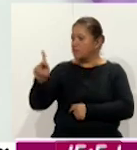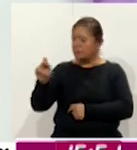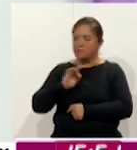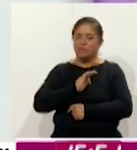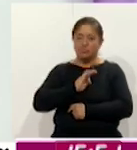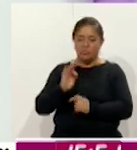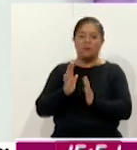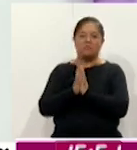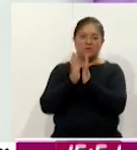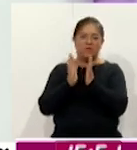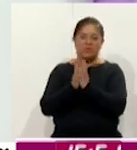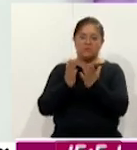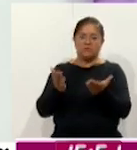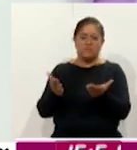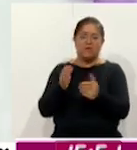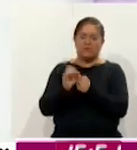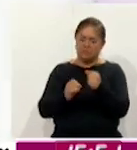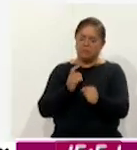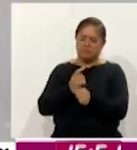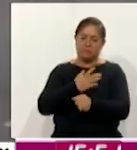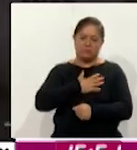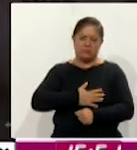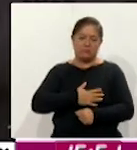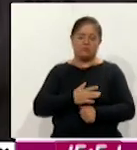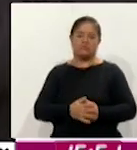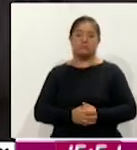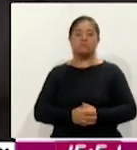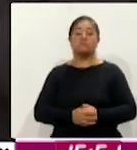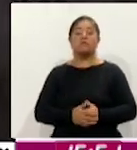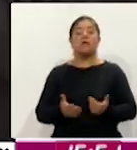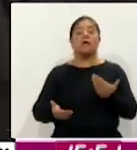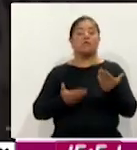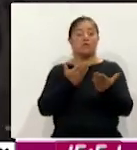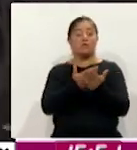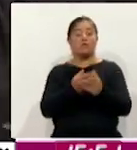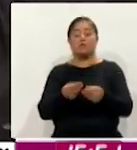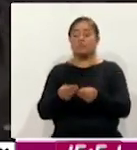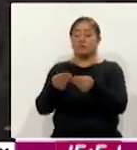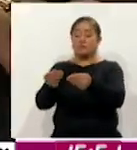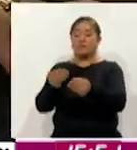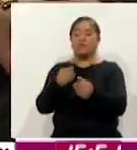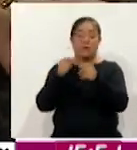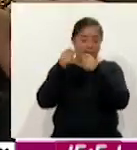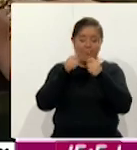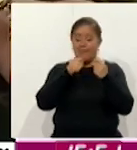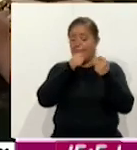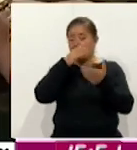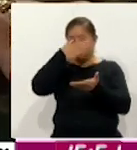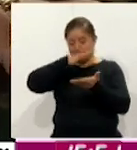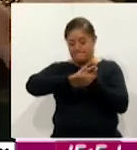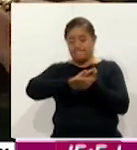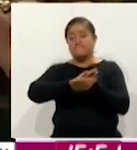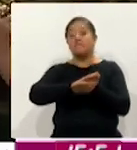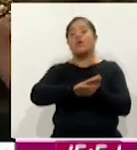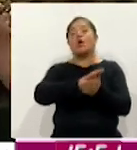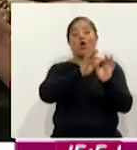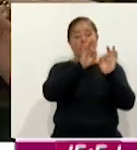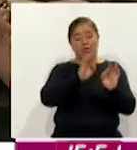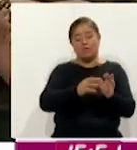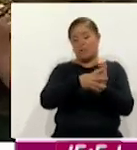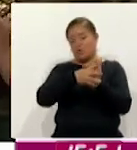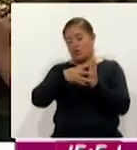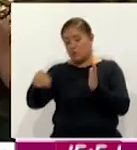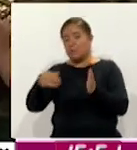participantes puedan tener una oportunidad justa. Las propuestas deberán ser entregadas en un sobre cerrado, con original y copia legible de la